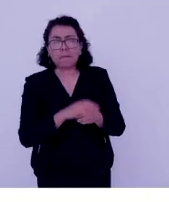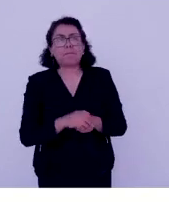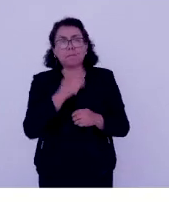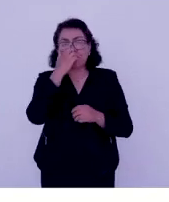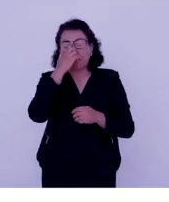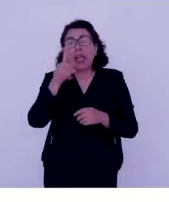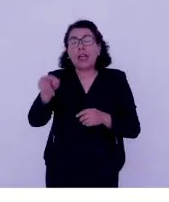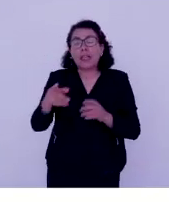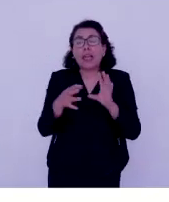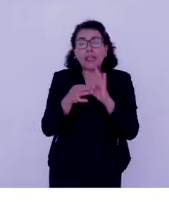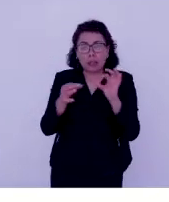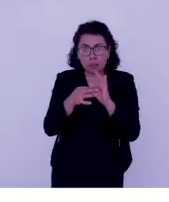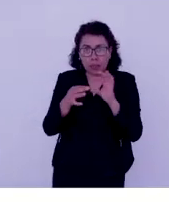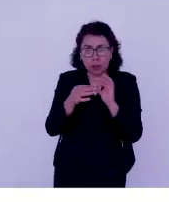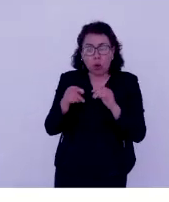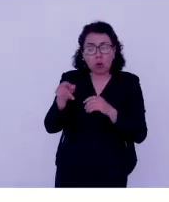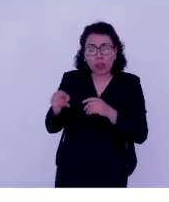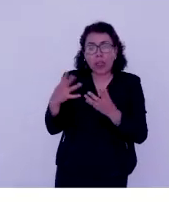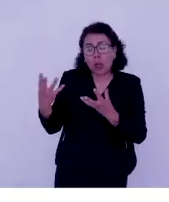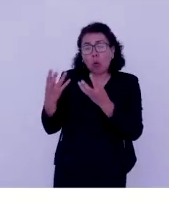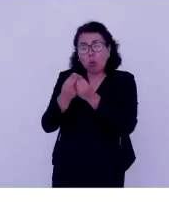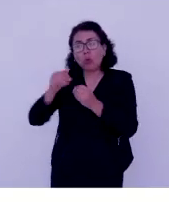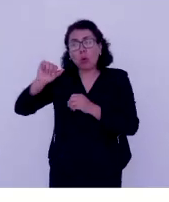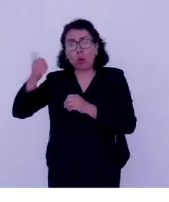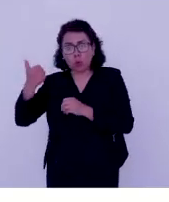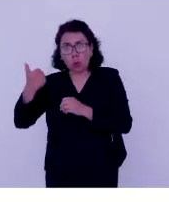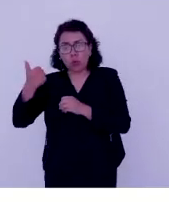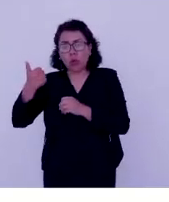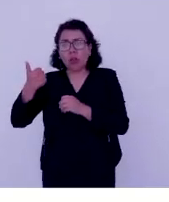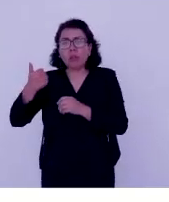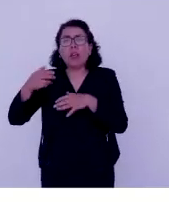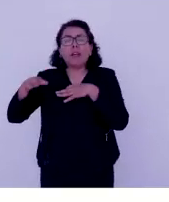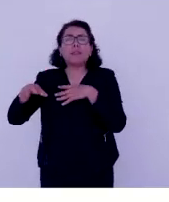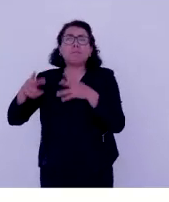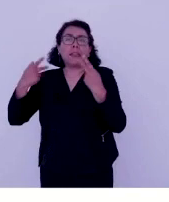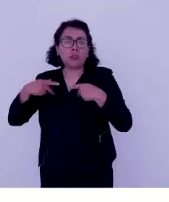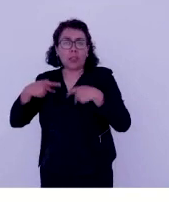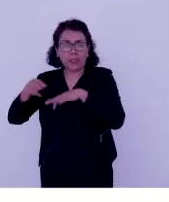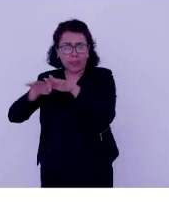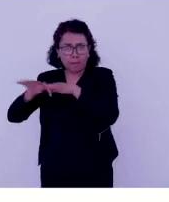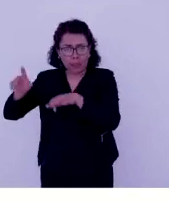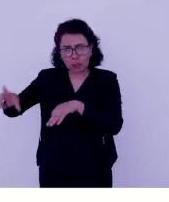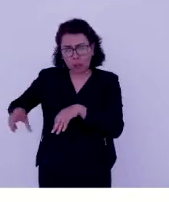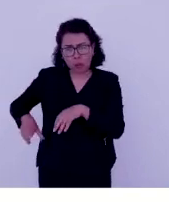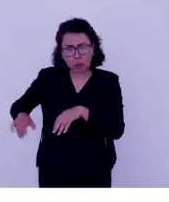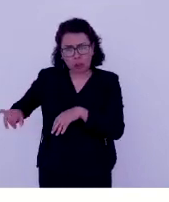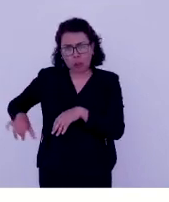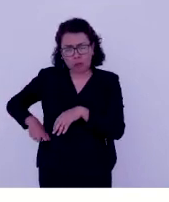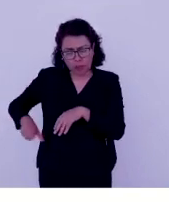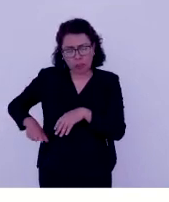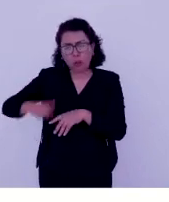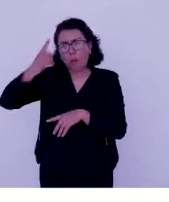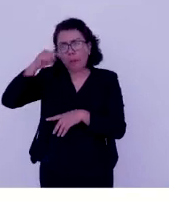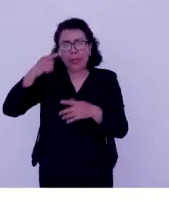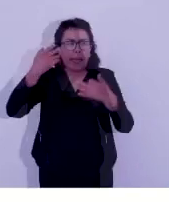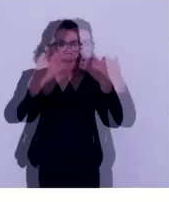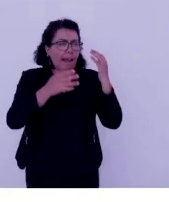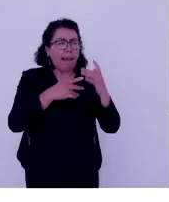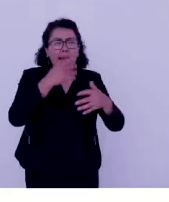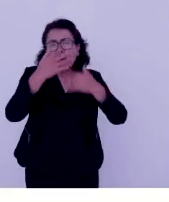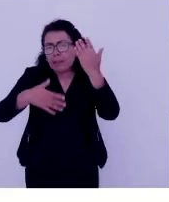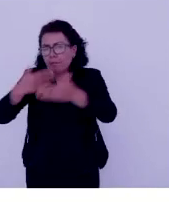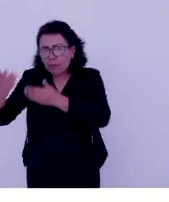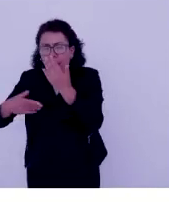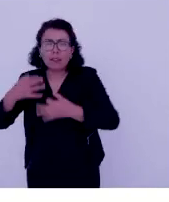en 24 ocasiones y participó junto con otros servidores pblicos judiciales en el seminario de Justicia abierta coorganizado por